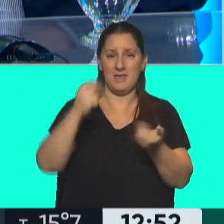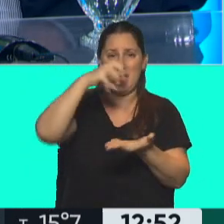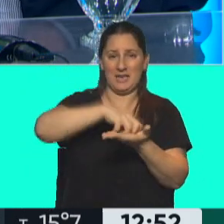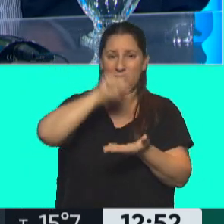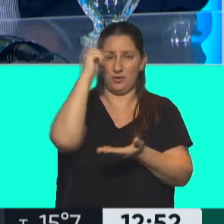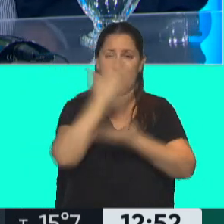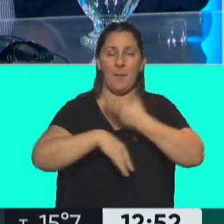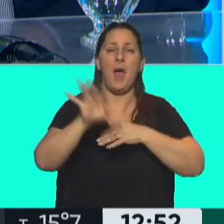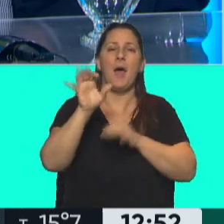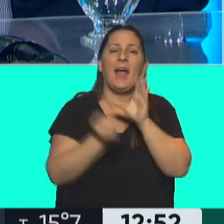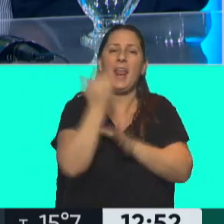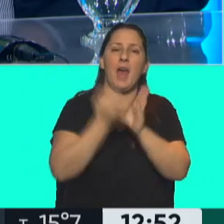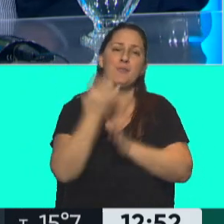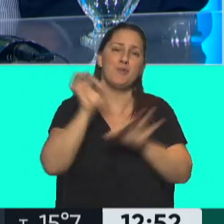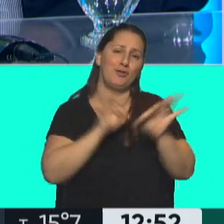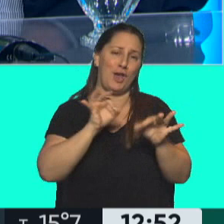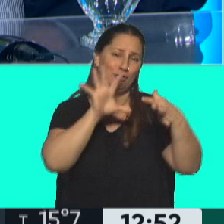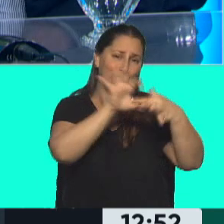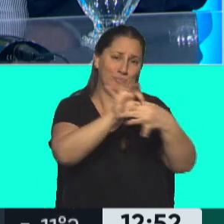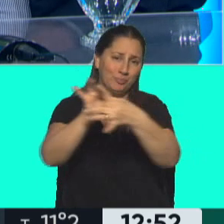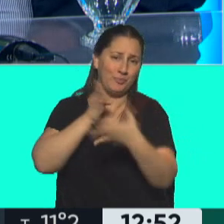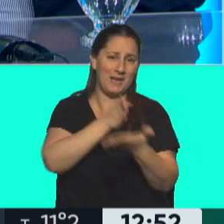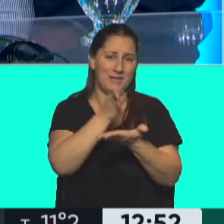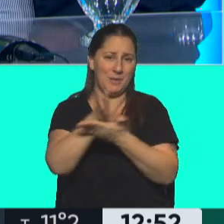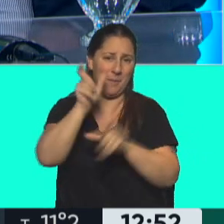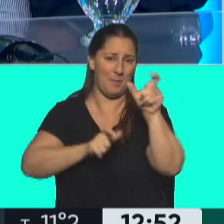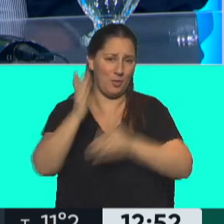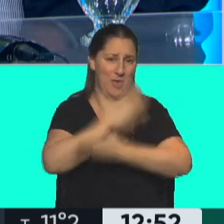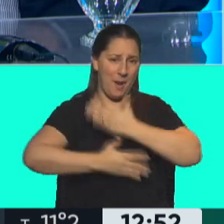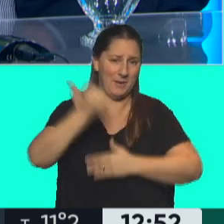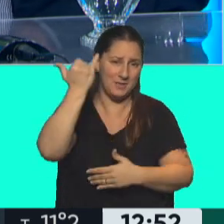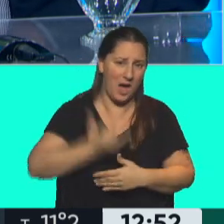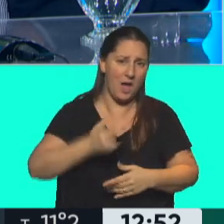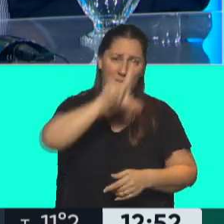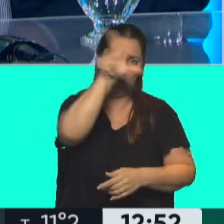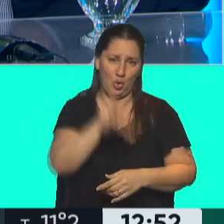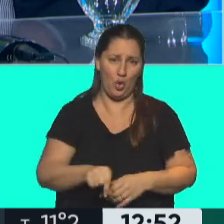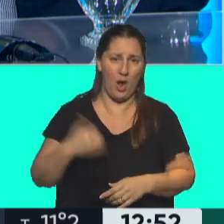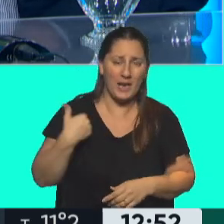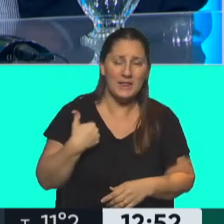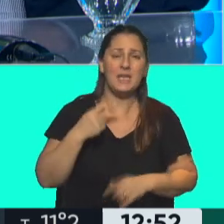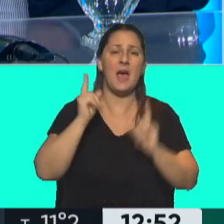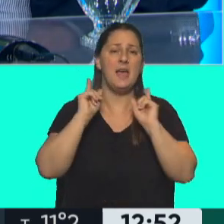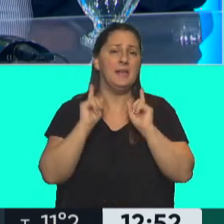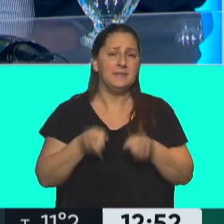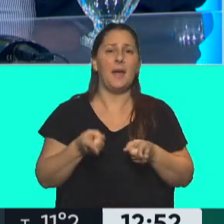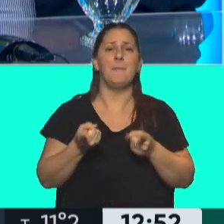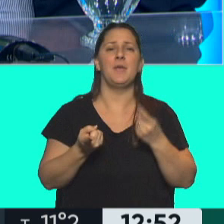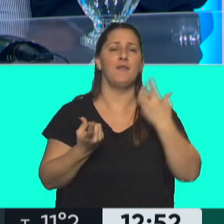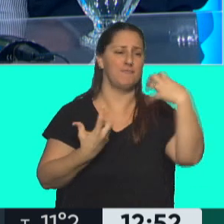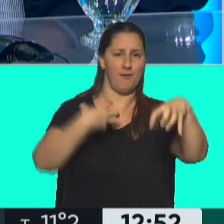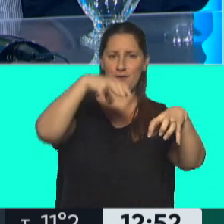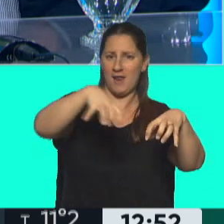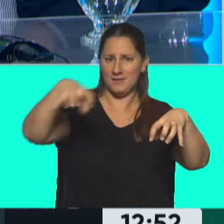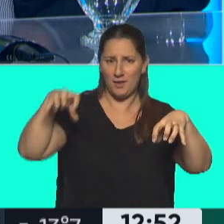desarrollar proyectos vinculados con la accesibilidad de las personas con discapacidad a lo largo y ancho del país y de sus organizaciones,